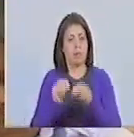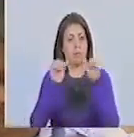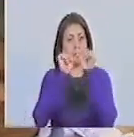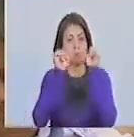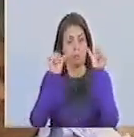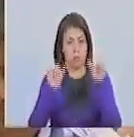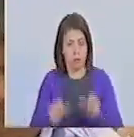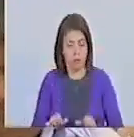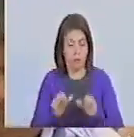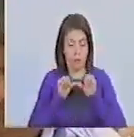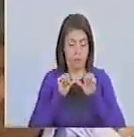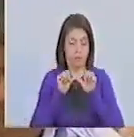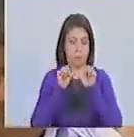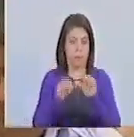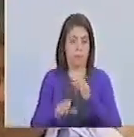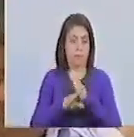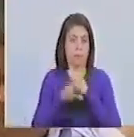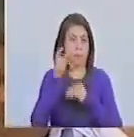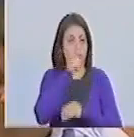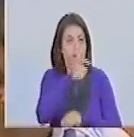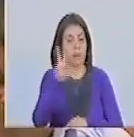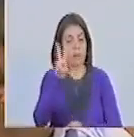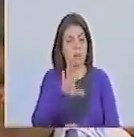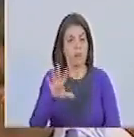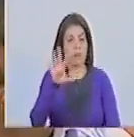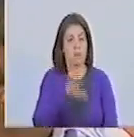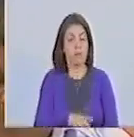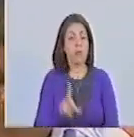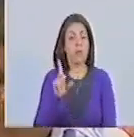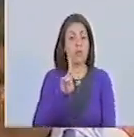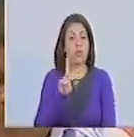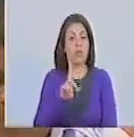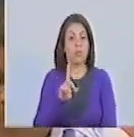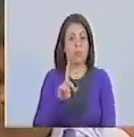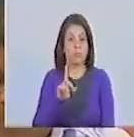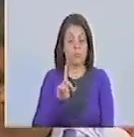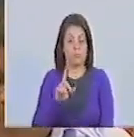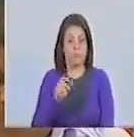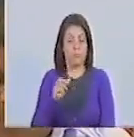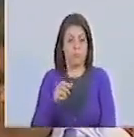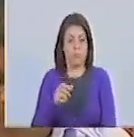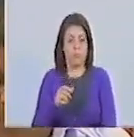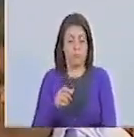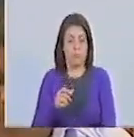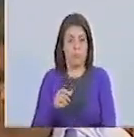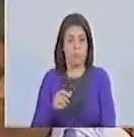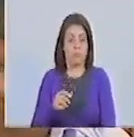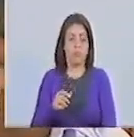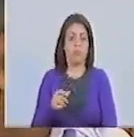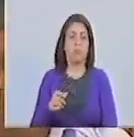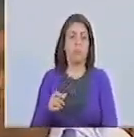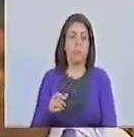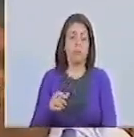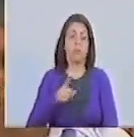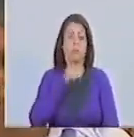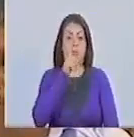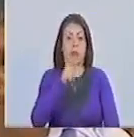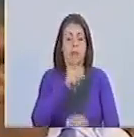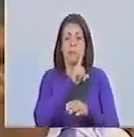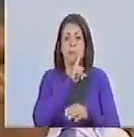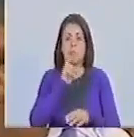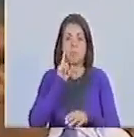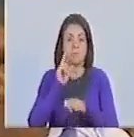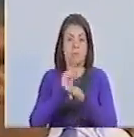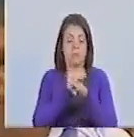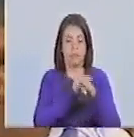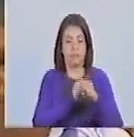y continuada contra el pueblo venezolano, no para estar al lado de una mal llamada democracia,